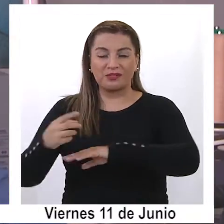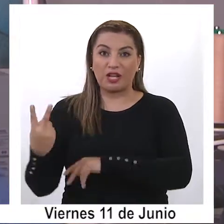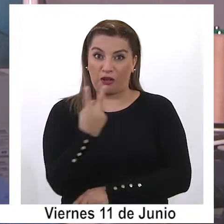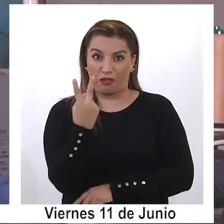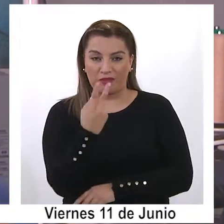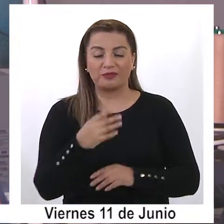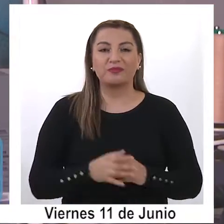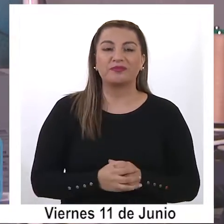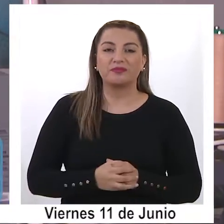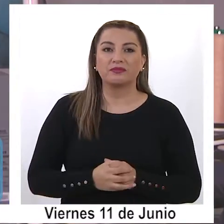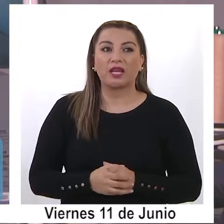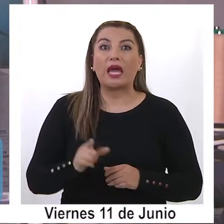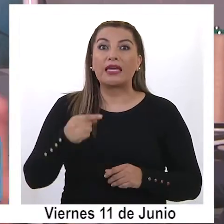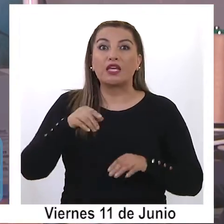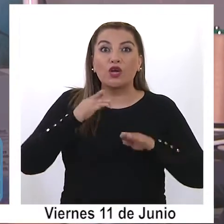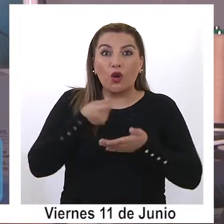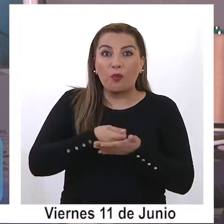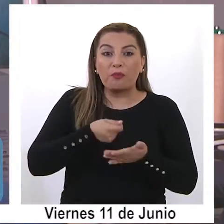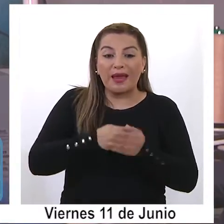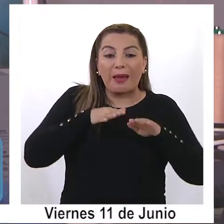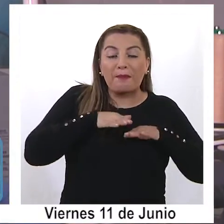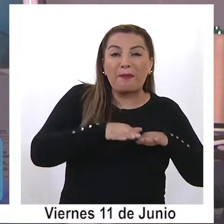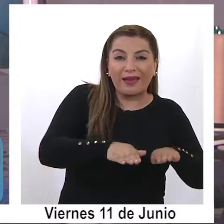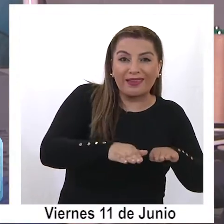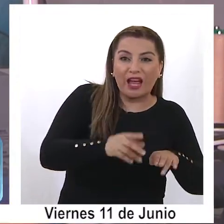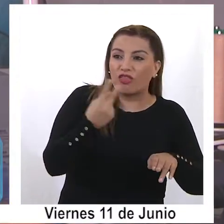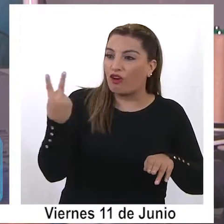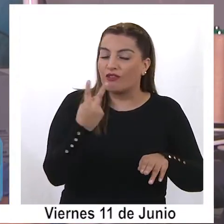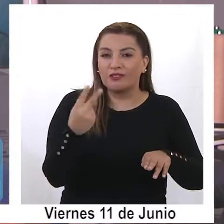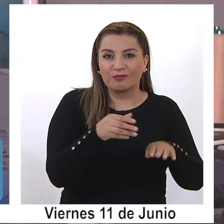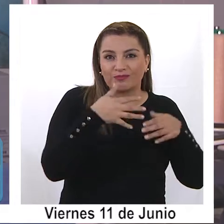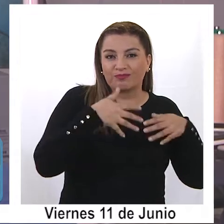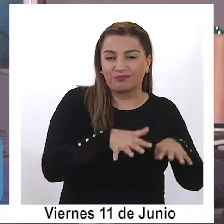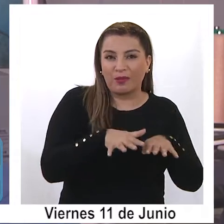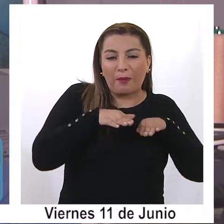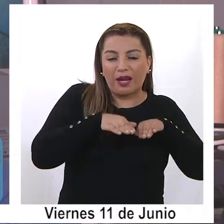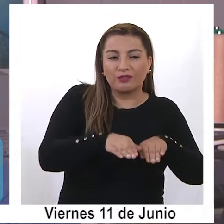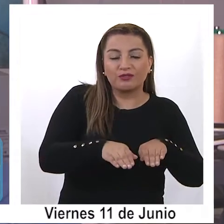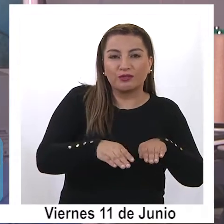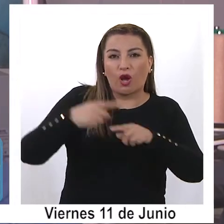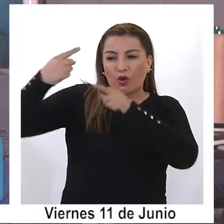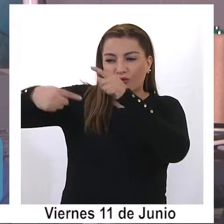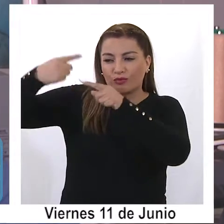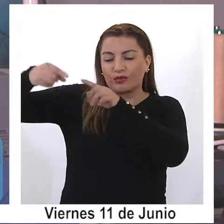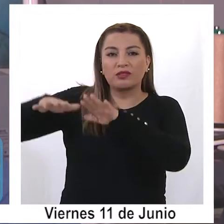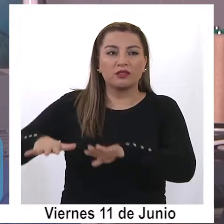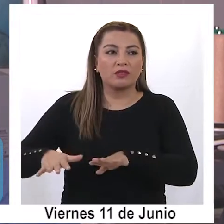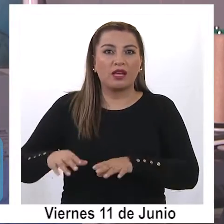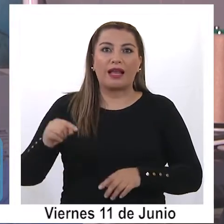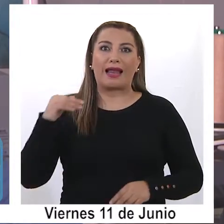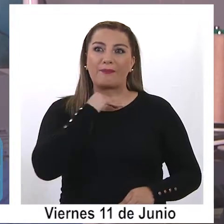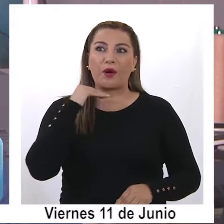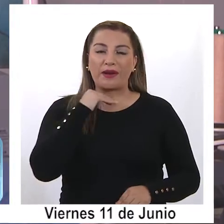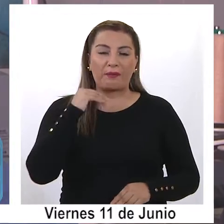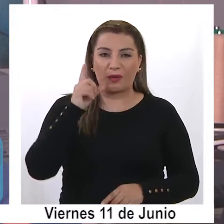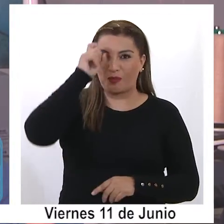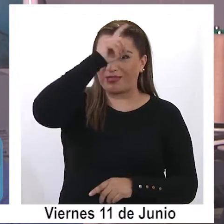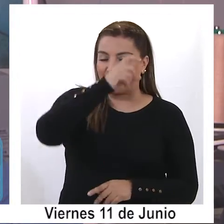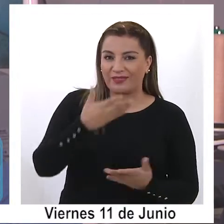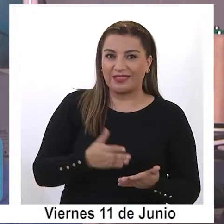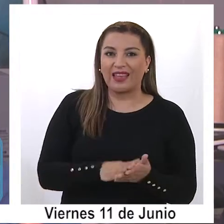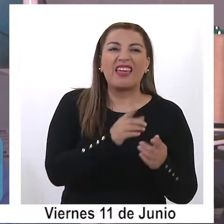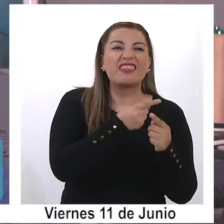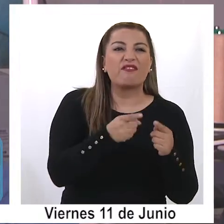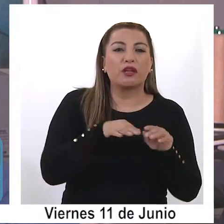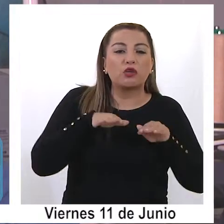ello la máquina de coser y la overlock, la cual ahí se ha ido difícil porque son muy rápidas, diferente a